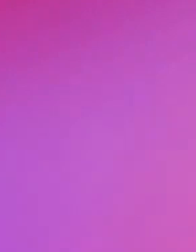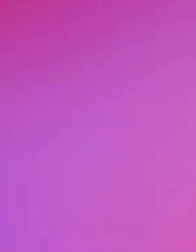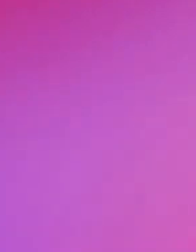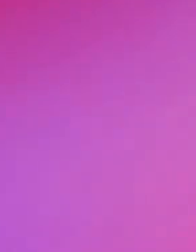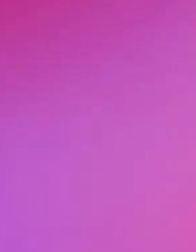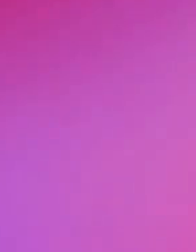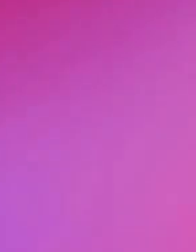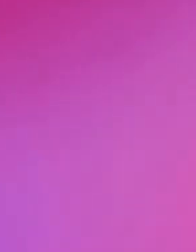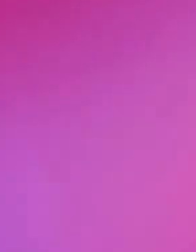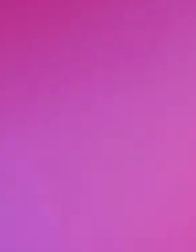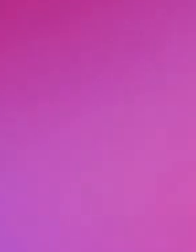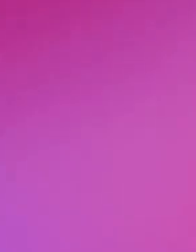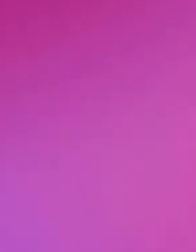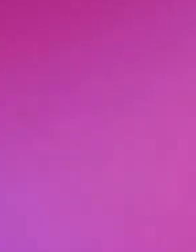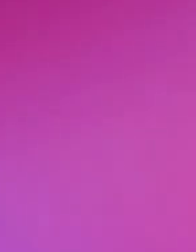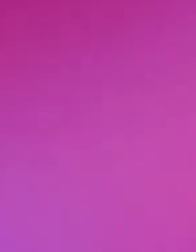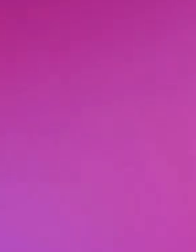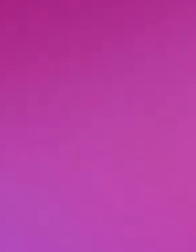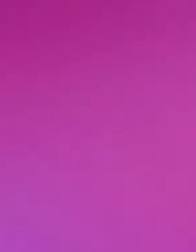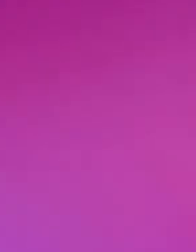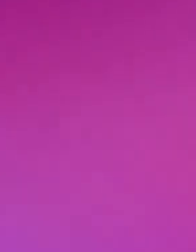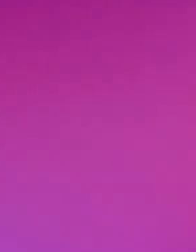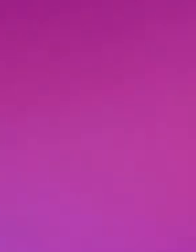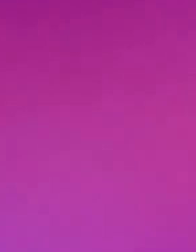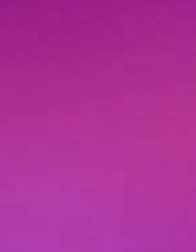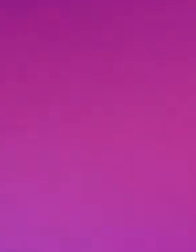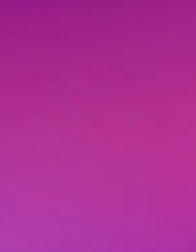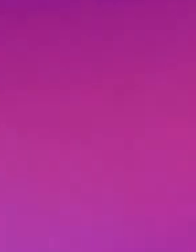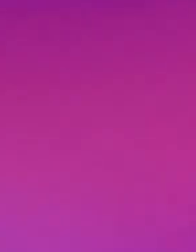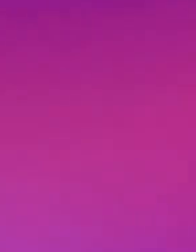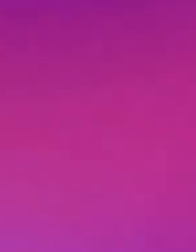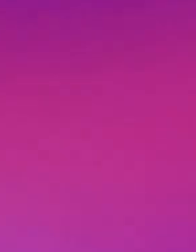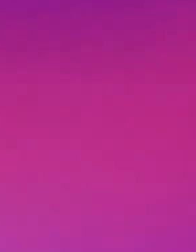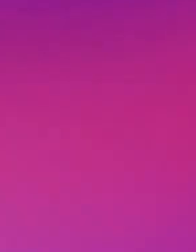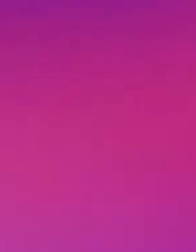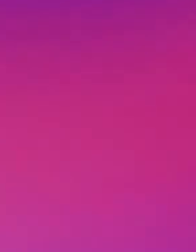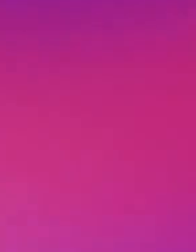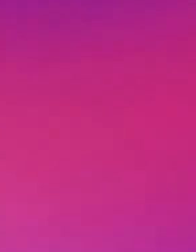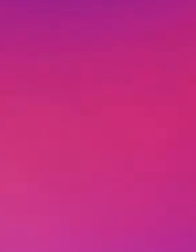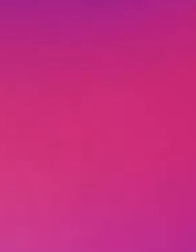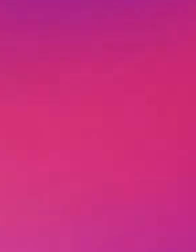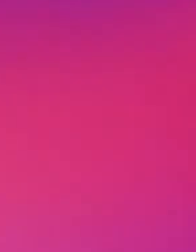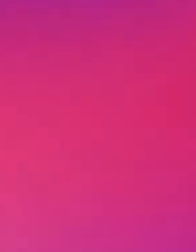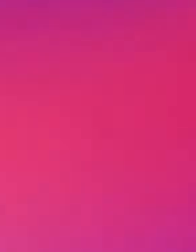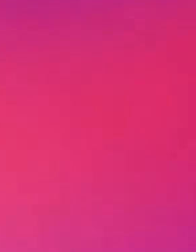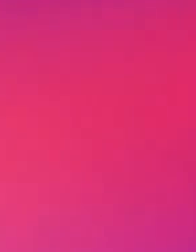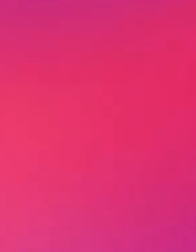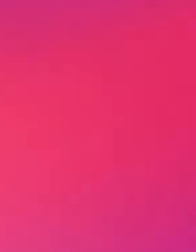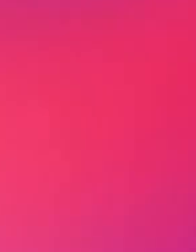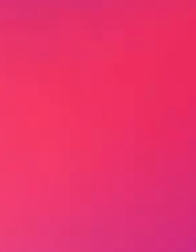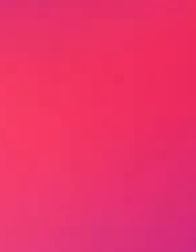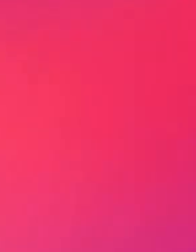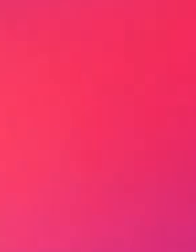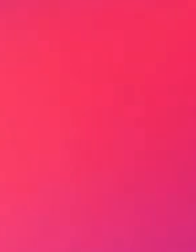libros de texto en versión digital, recuerda que los puedes encontrar en la página